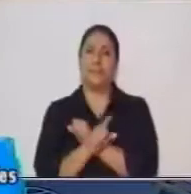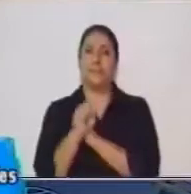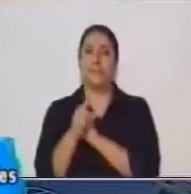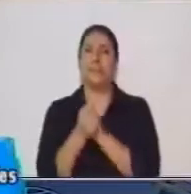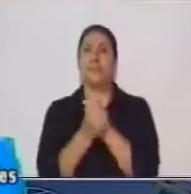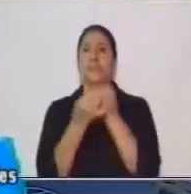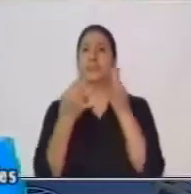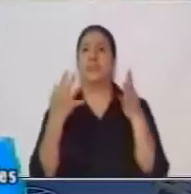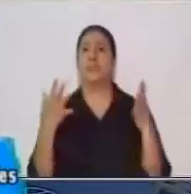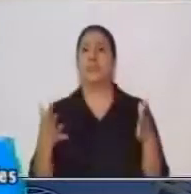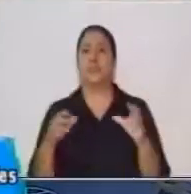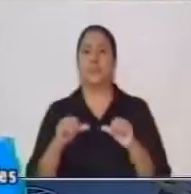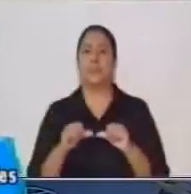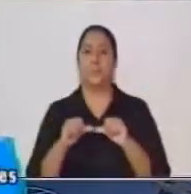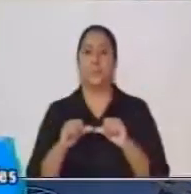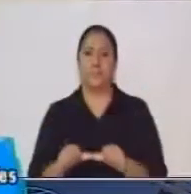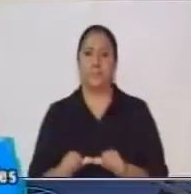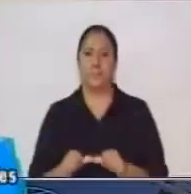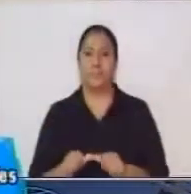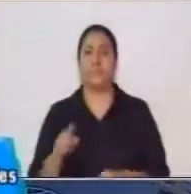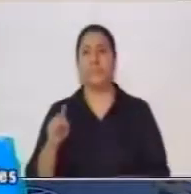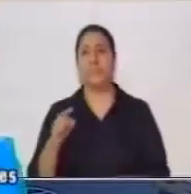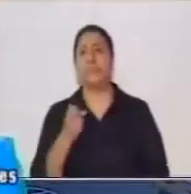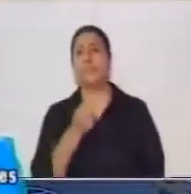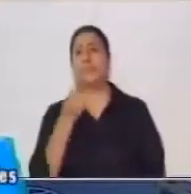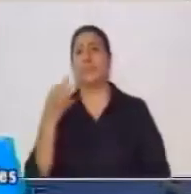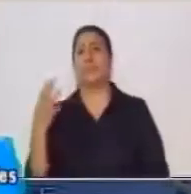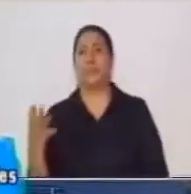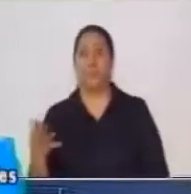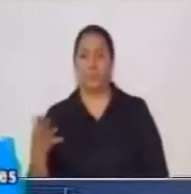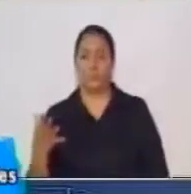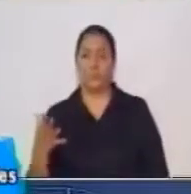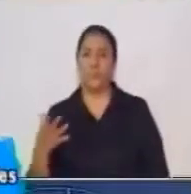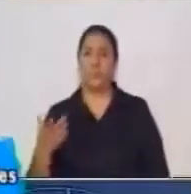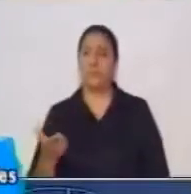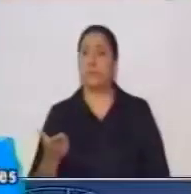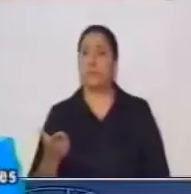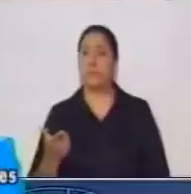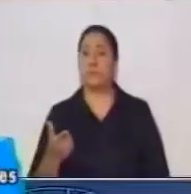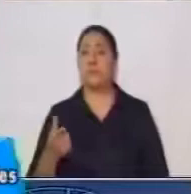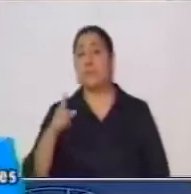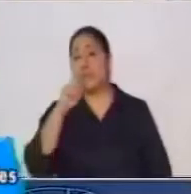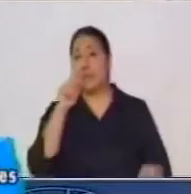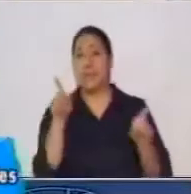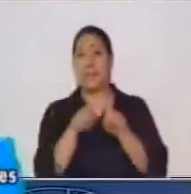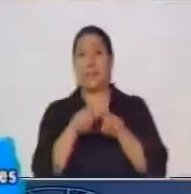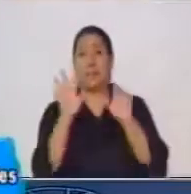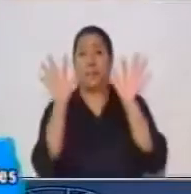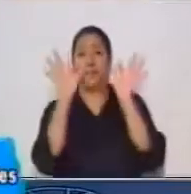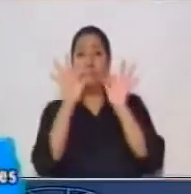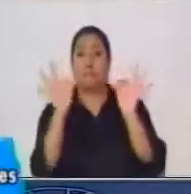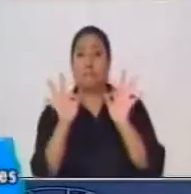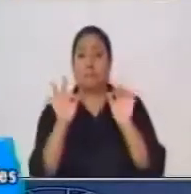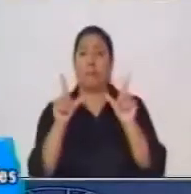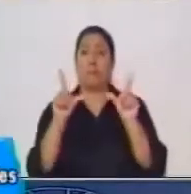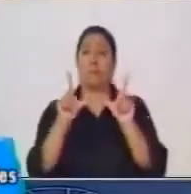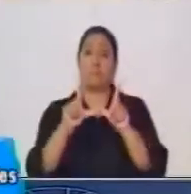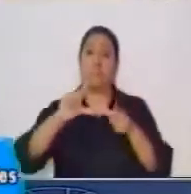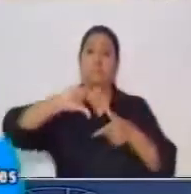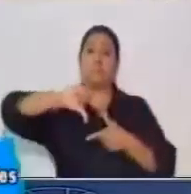números constantes, tanto en números como en figuras geométricas. Muy